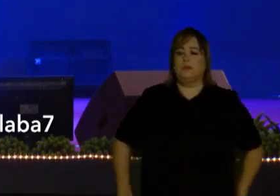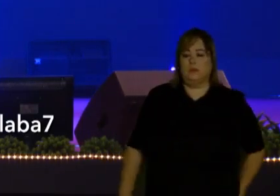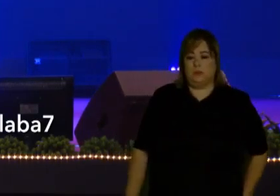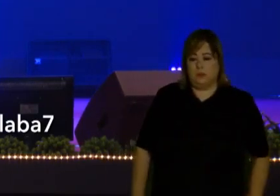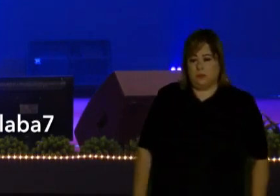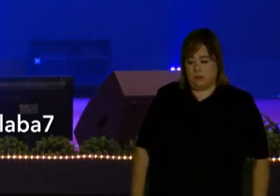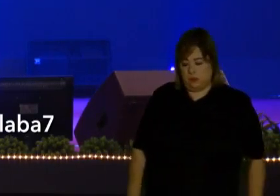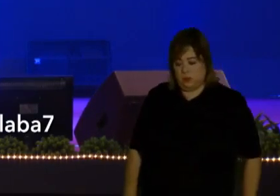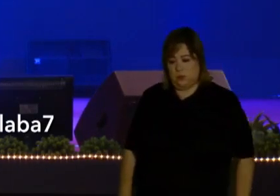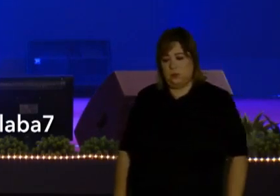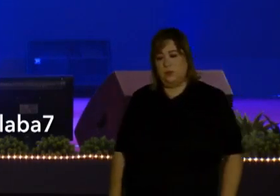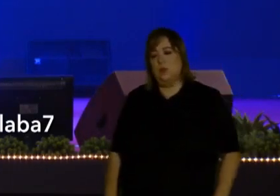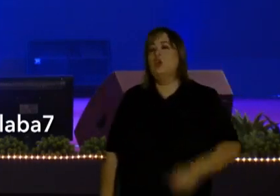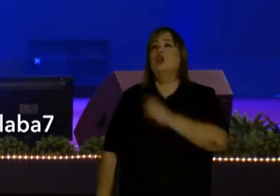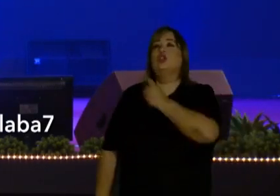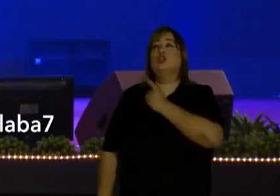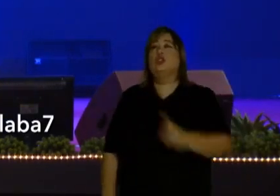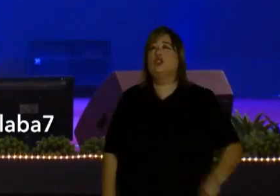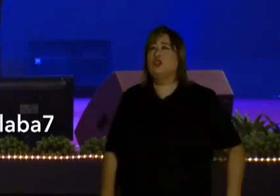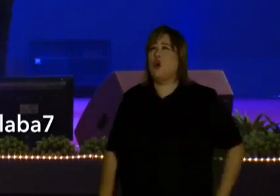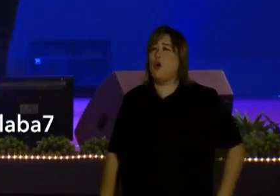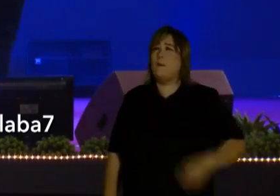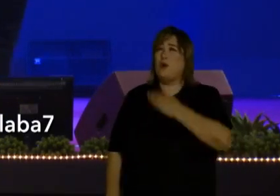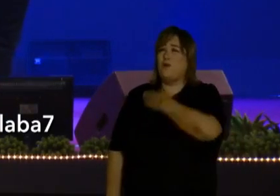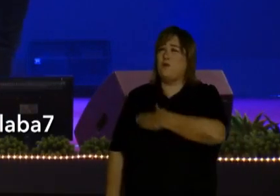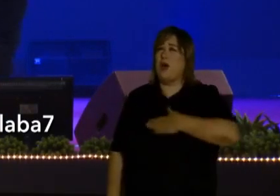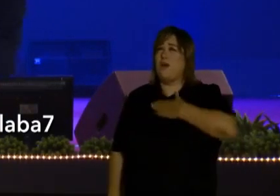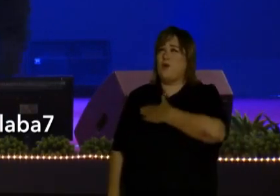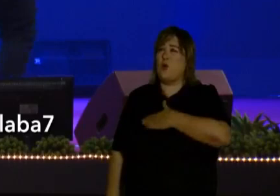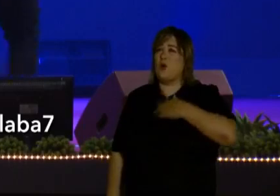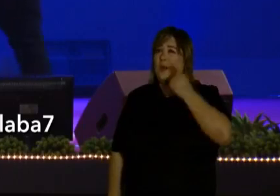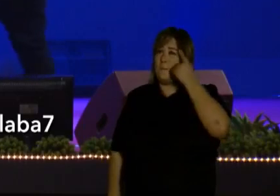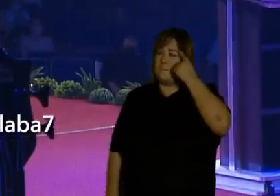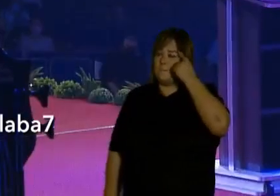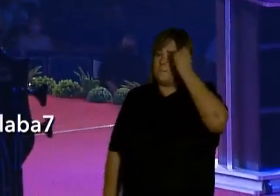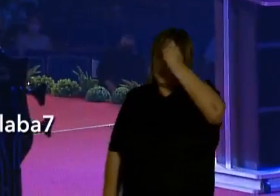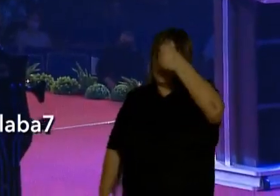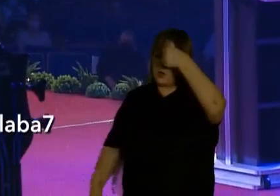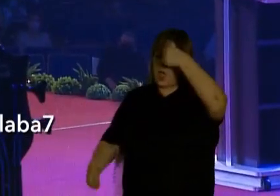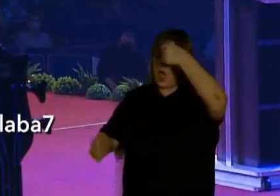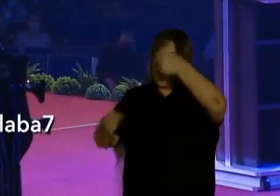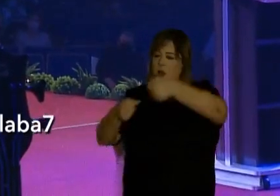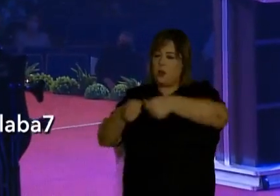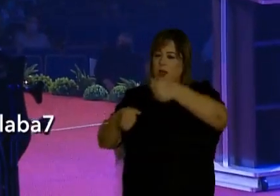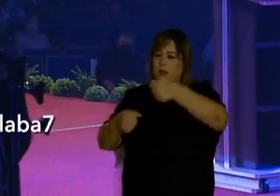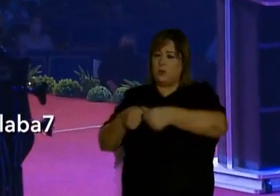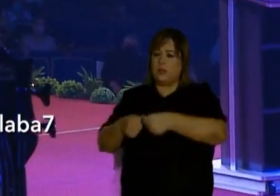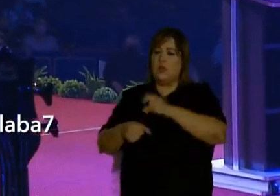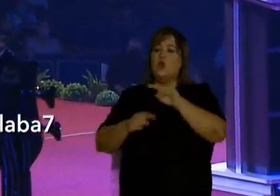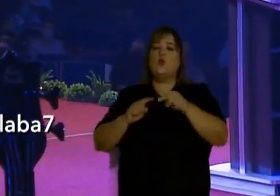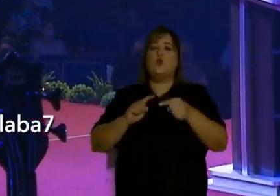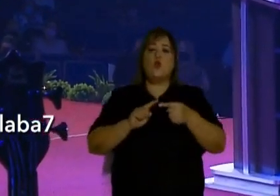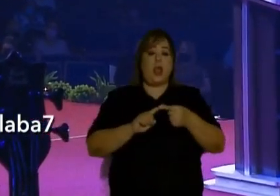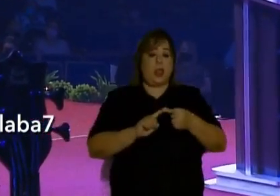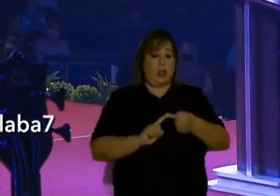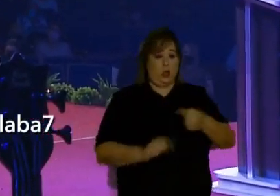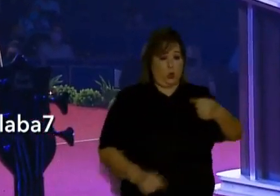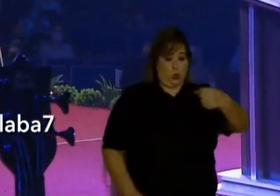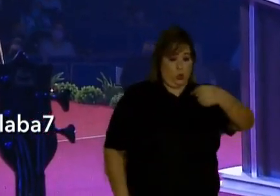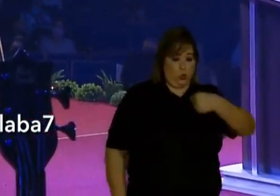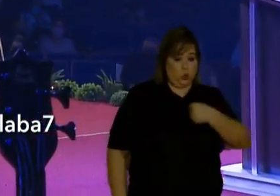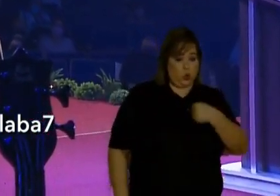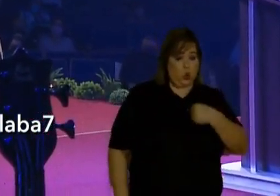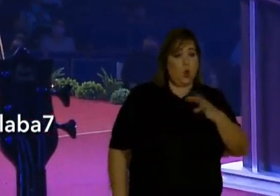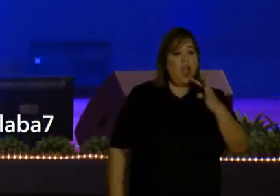Literalmente lo que le estaba diciendo es, se supone que tú tengas memoria, pero cualquier cosa yo te lo estoy diciendo, porque cuando tú te paras con entendimiento y autoridad,